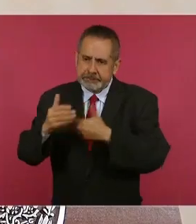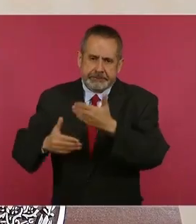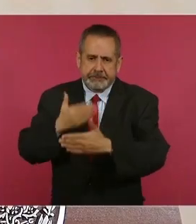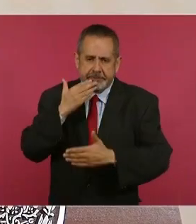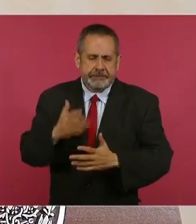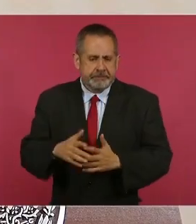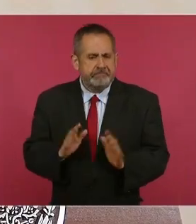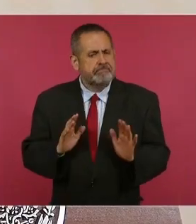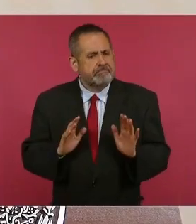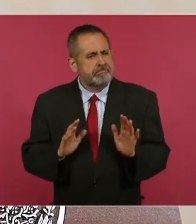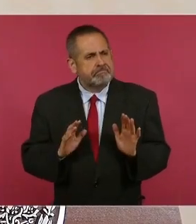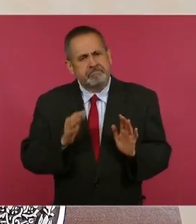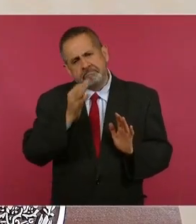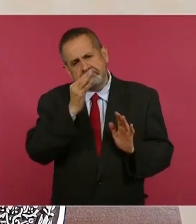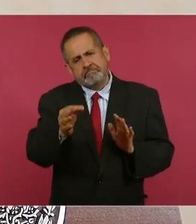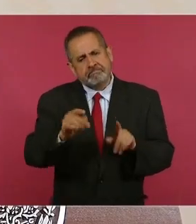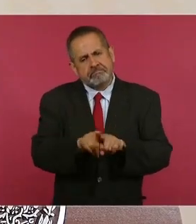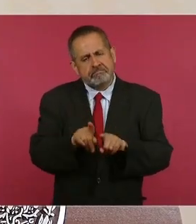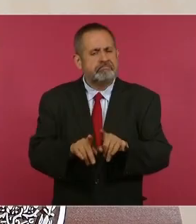Que dicho sea de paso,